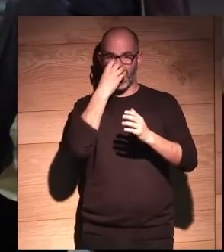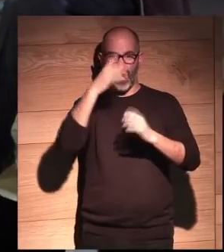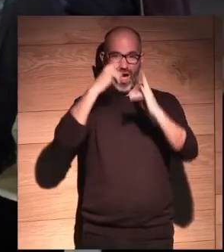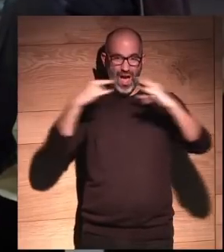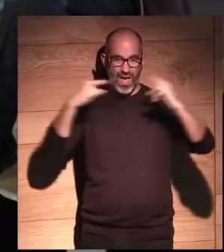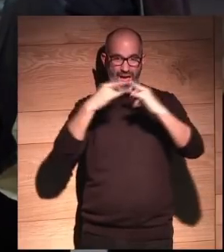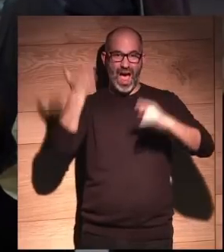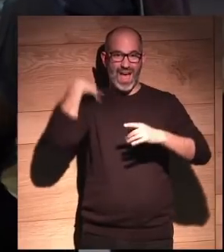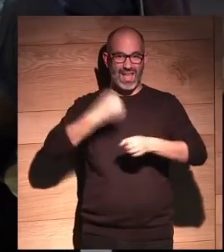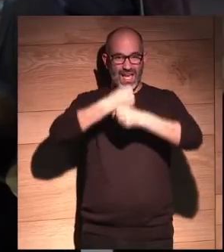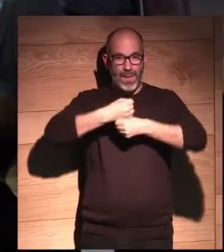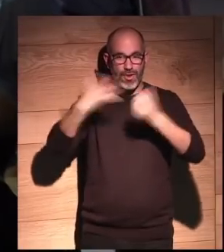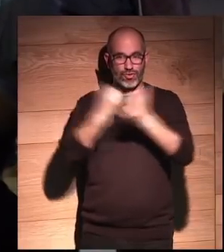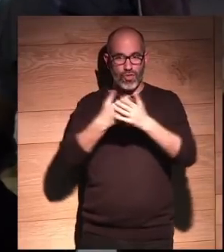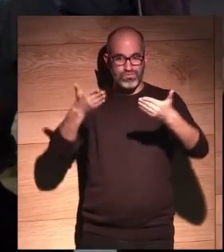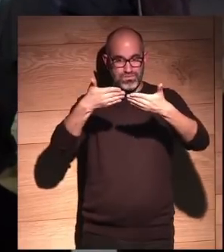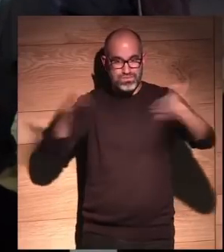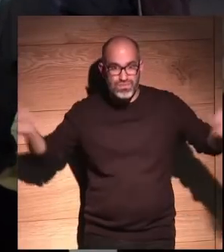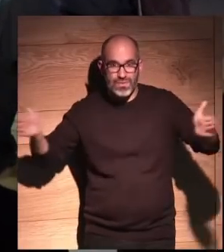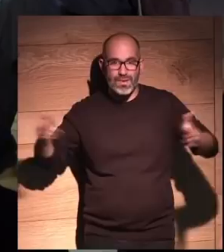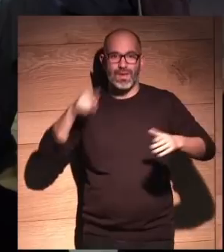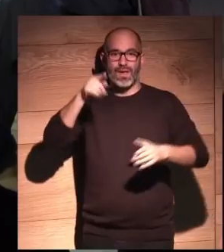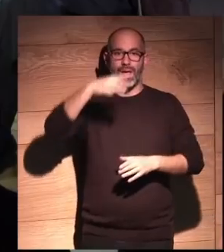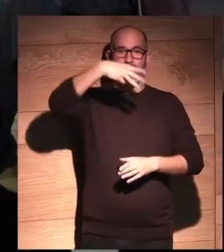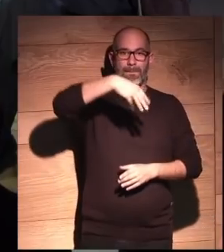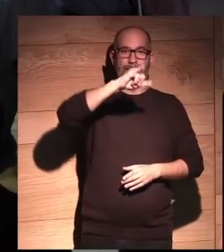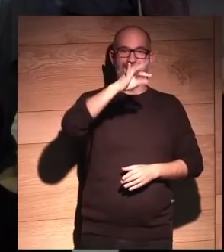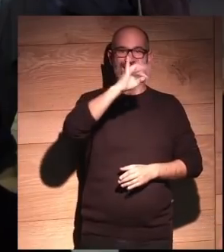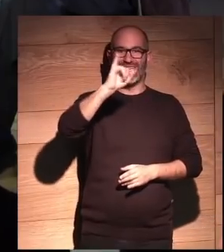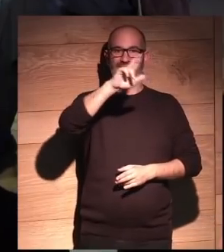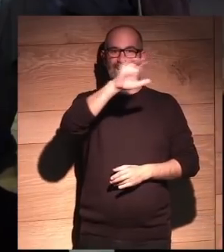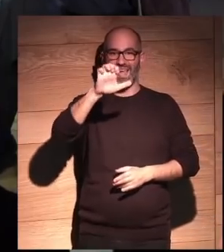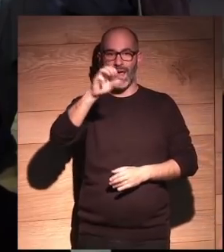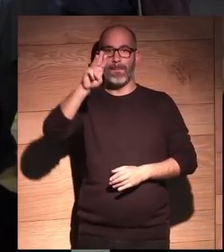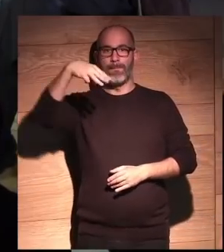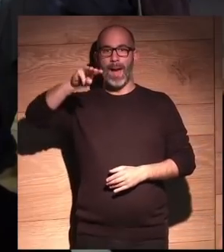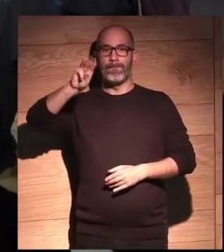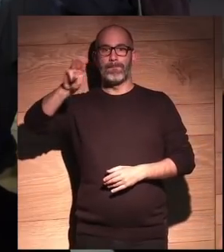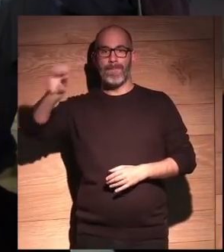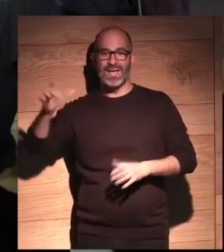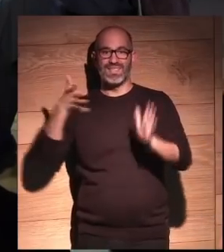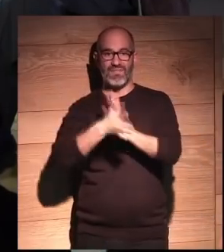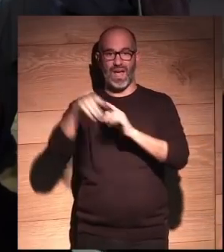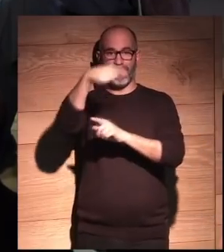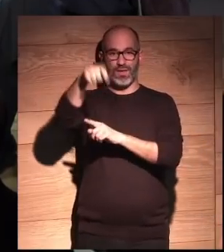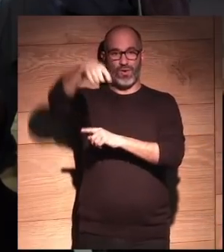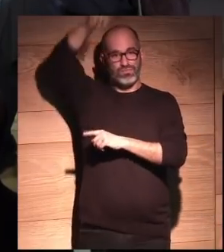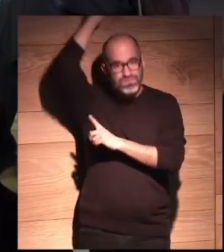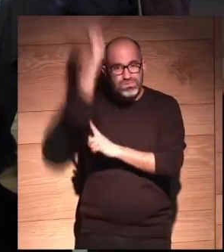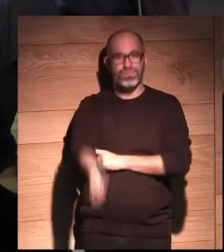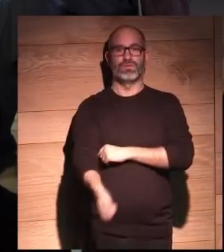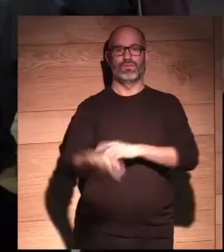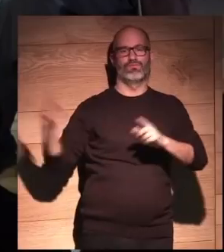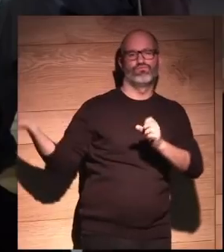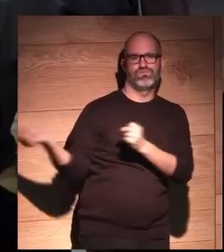ahí los caballos, las cuadrigas y tal, era mitere mappan, ¿no? Lanzar el pañuelo o la servilleta, que se